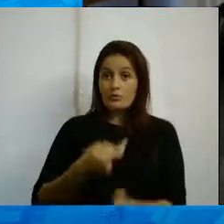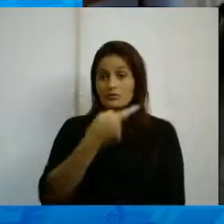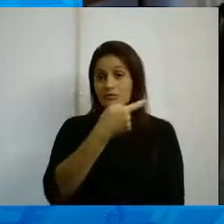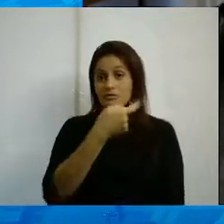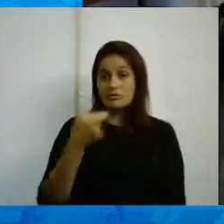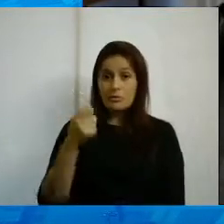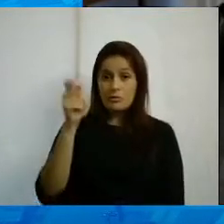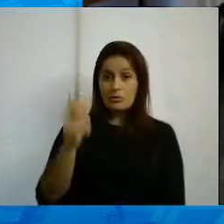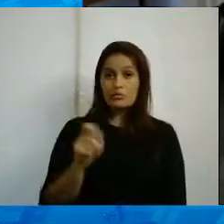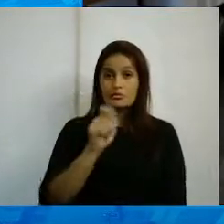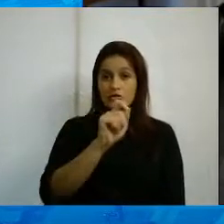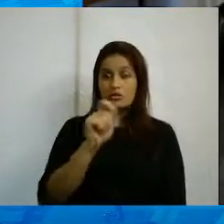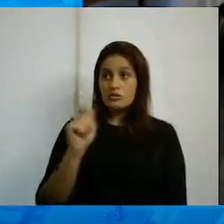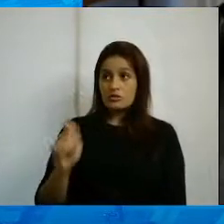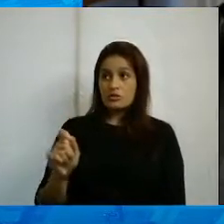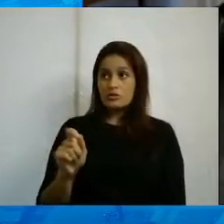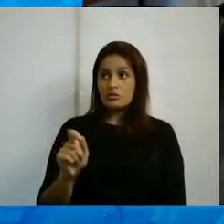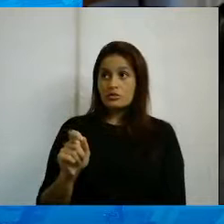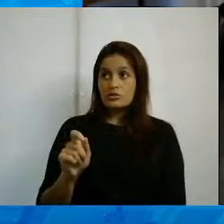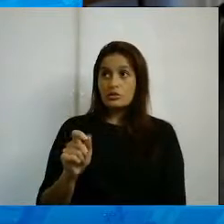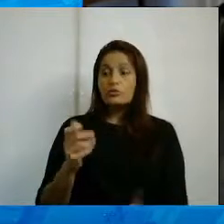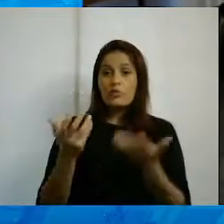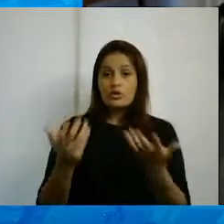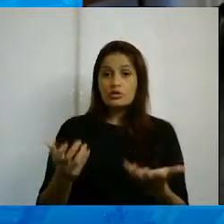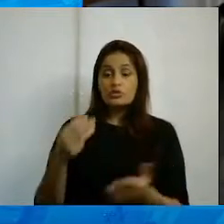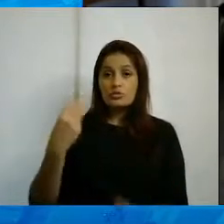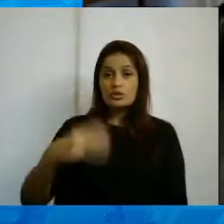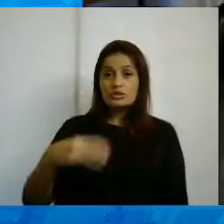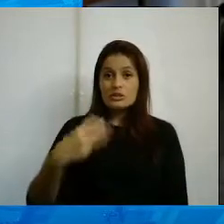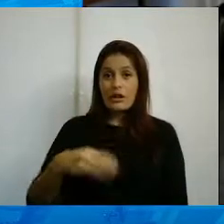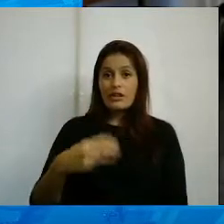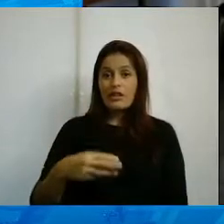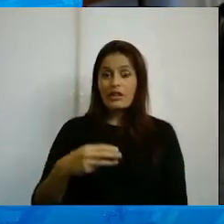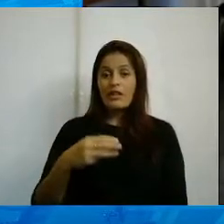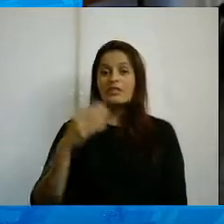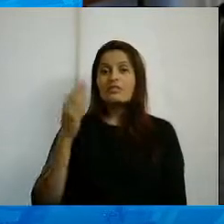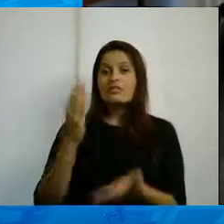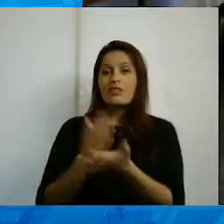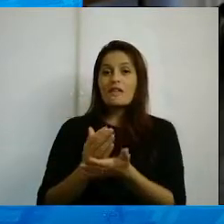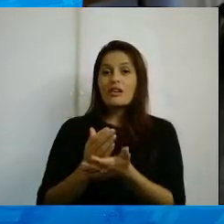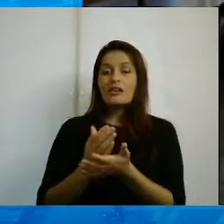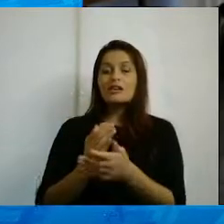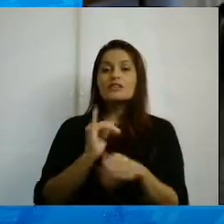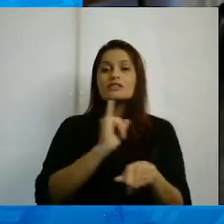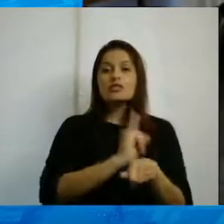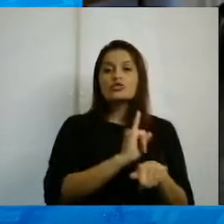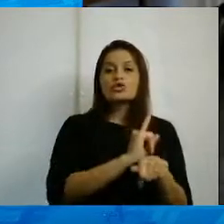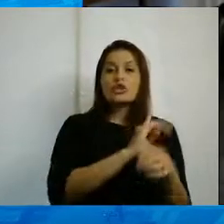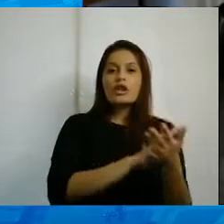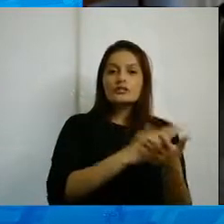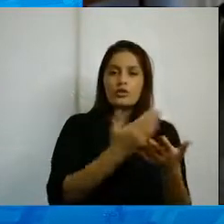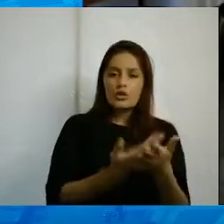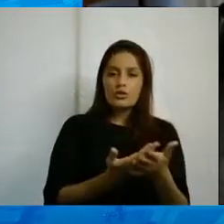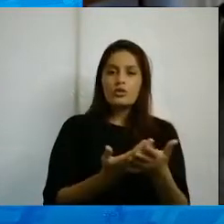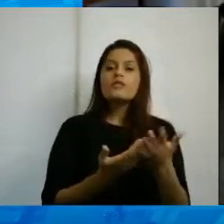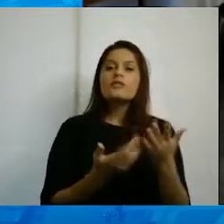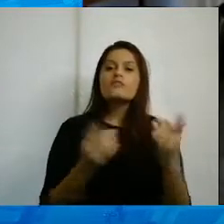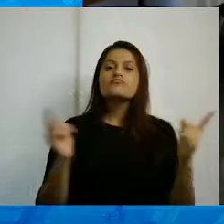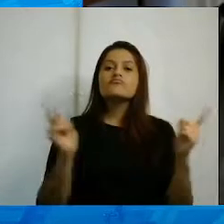al funcionario. Por lo tanto, la municipalidad queda con las instituciones de salud en esta recuperación.